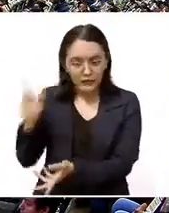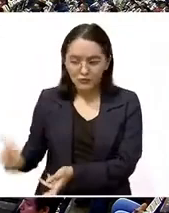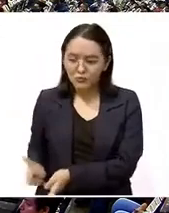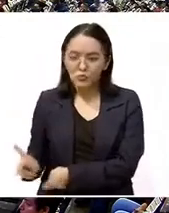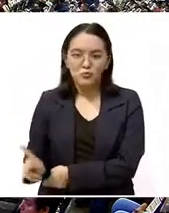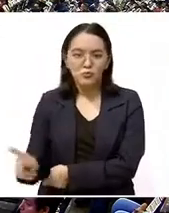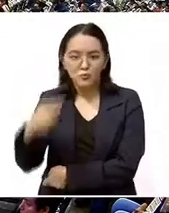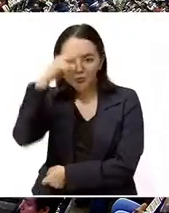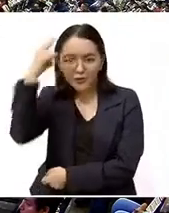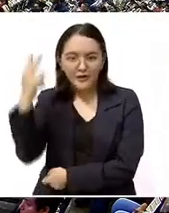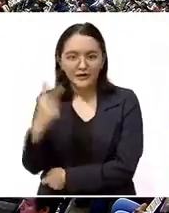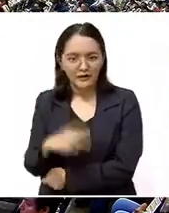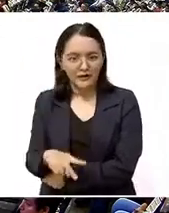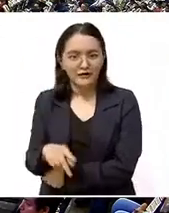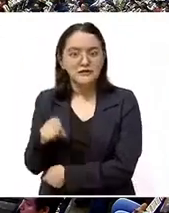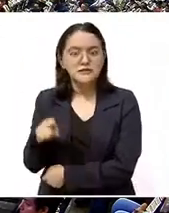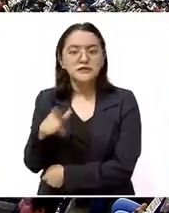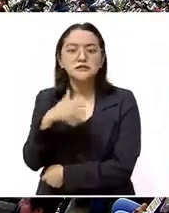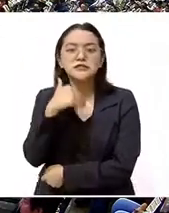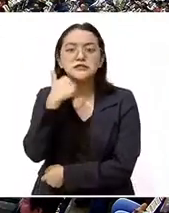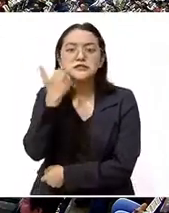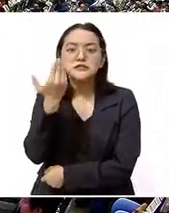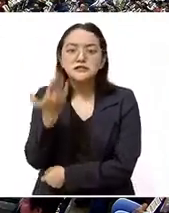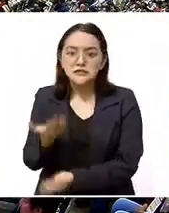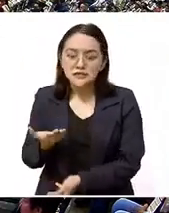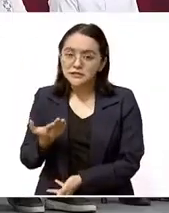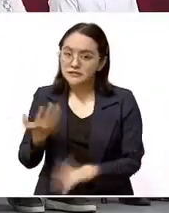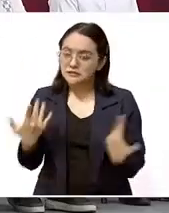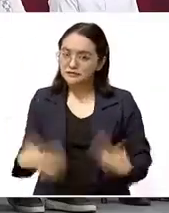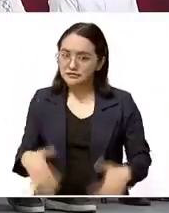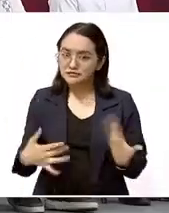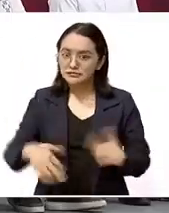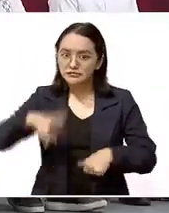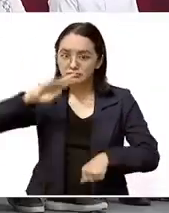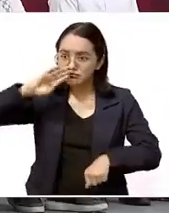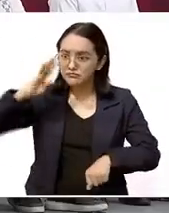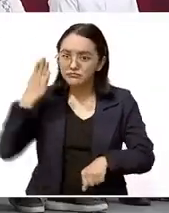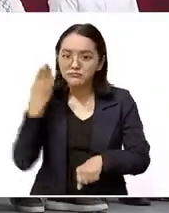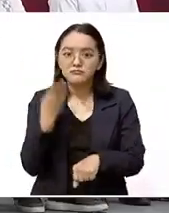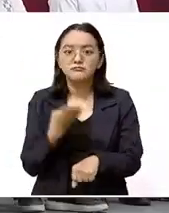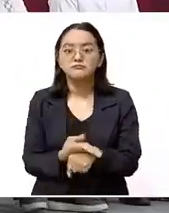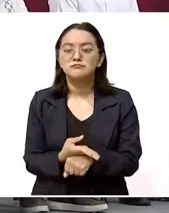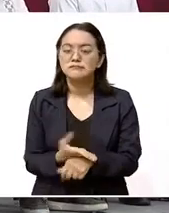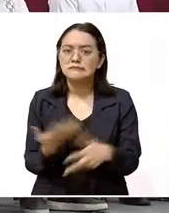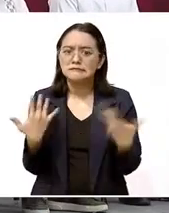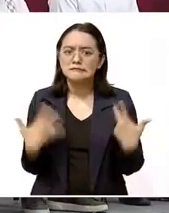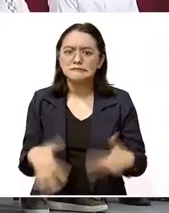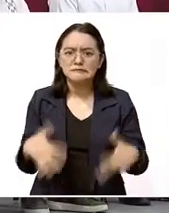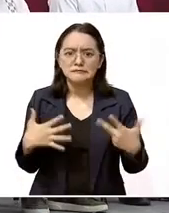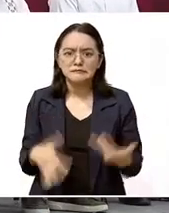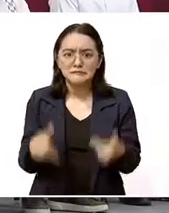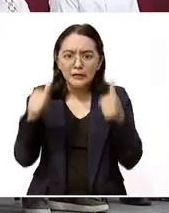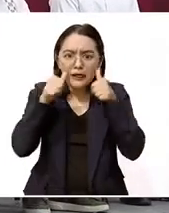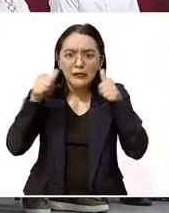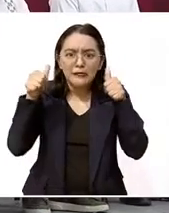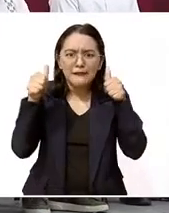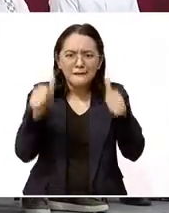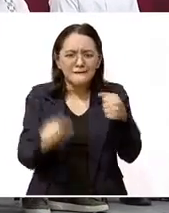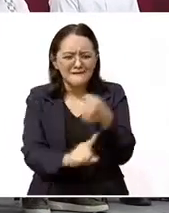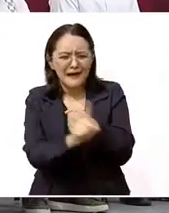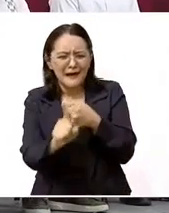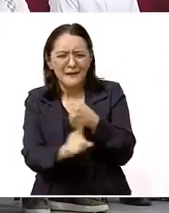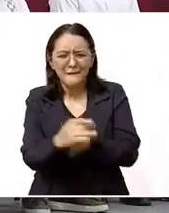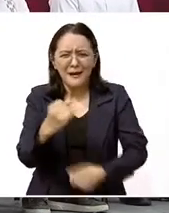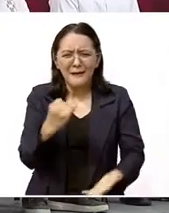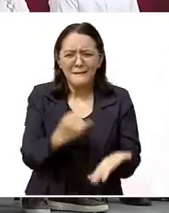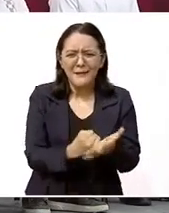de México, tenemos la responsabilidad de enfrentar la crisis antiinflacionaria que se vive en el